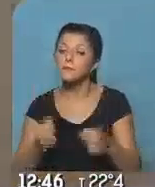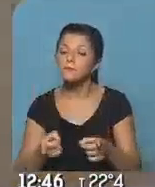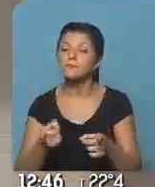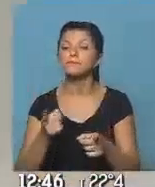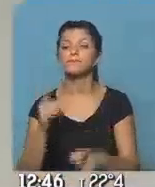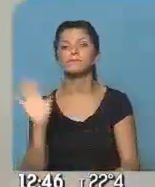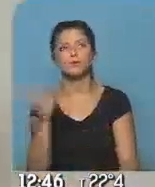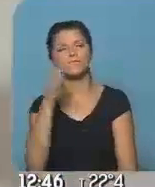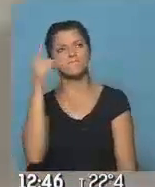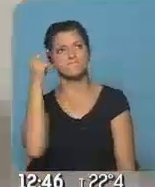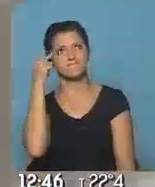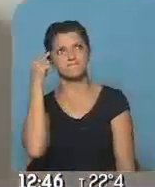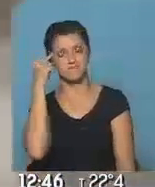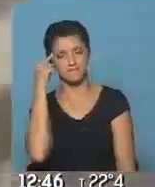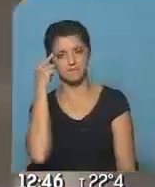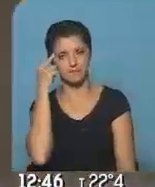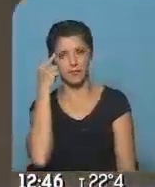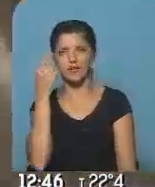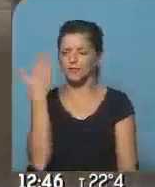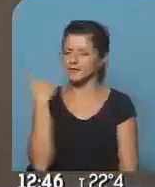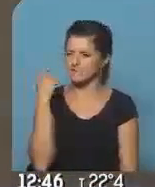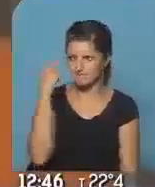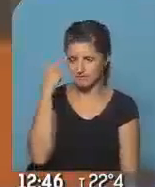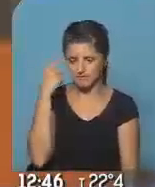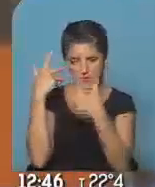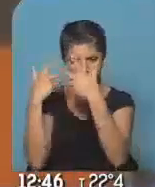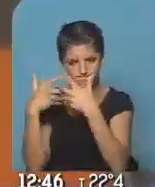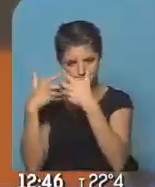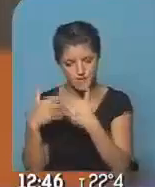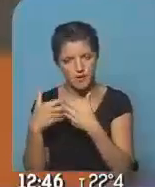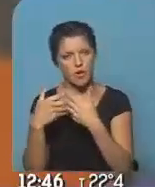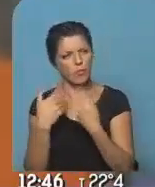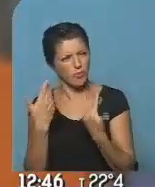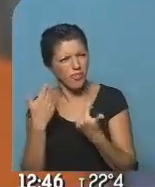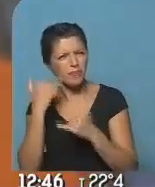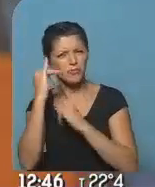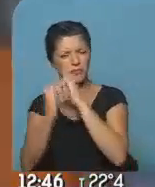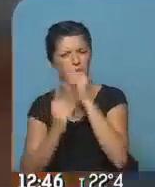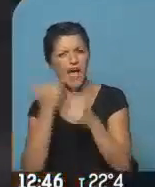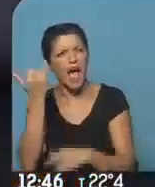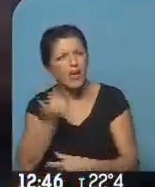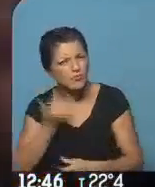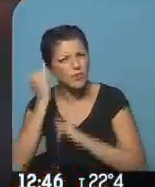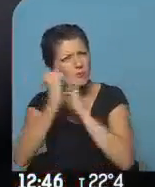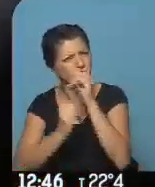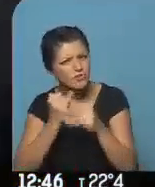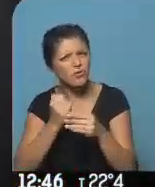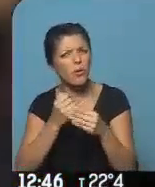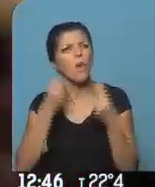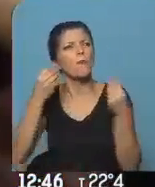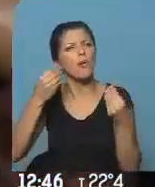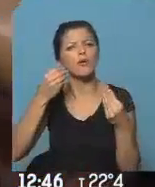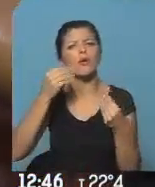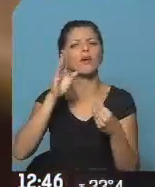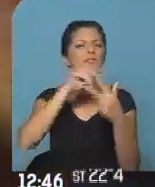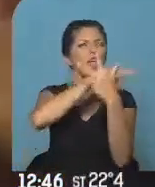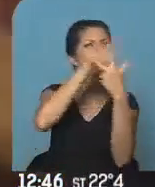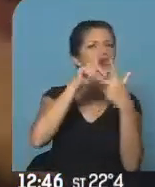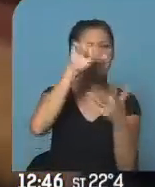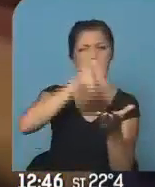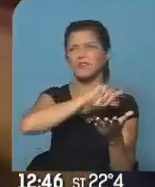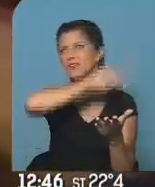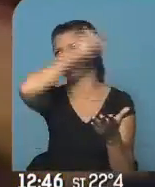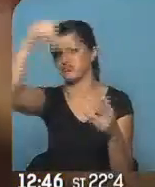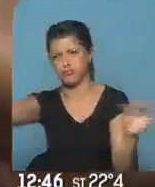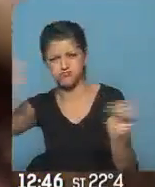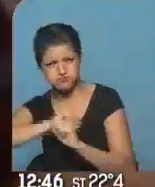las lógicas, recién tratábamos de ver si se justificaba, entre comillas, lo que fue el ataque de Occidente sobre Siria, pero también tendríamos que pensar